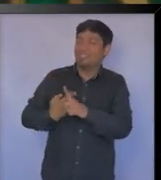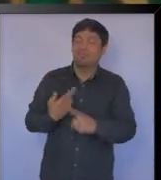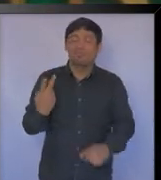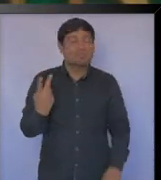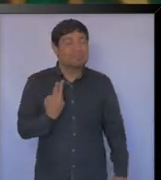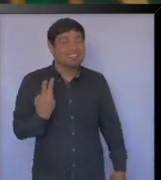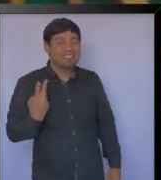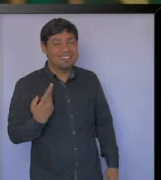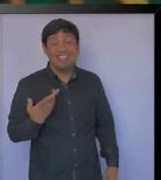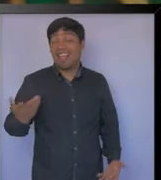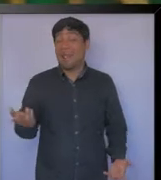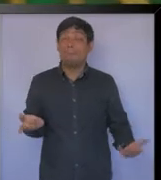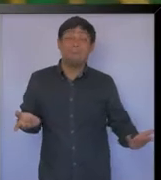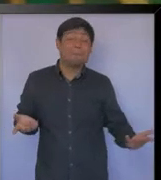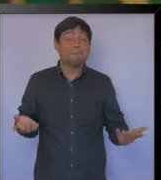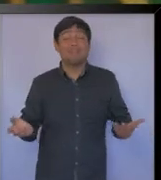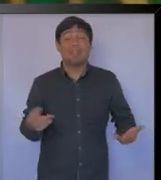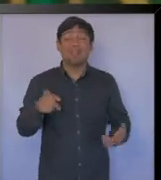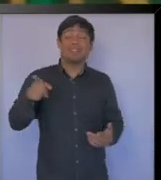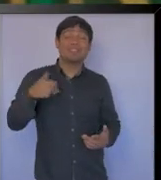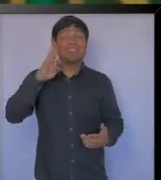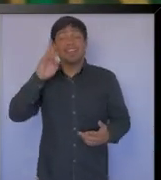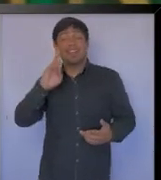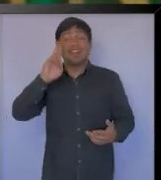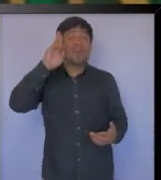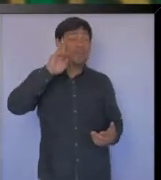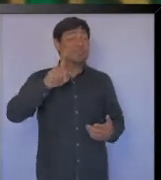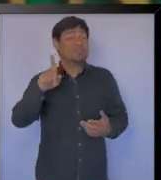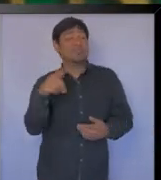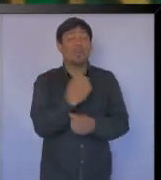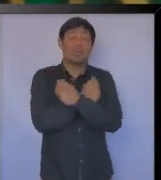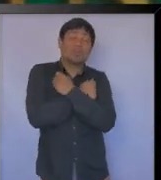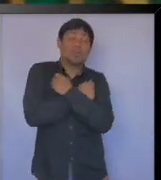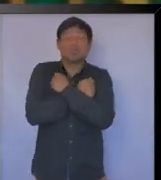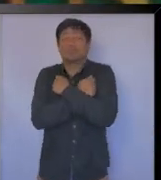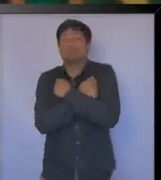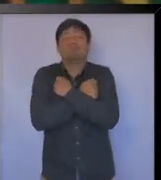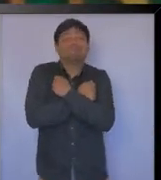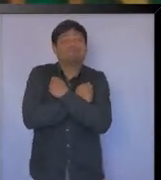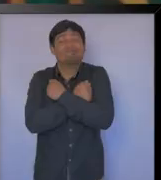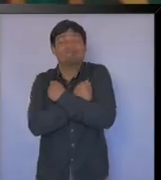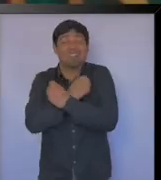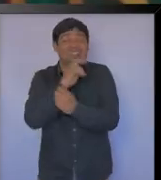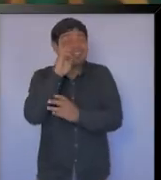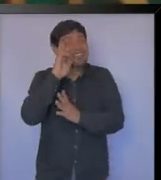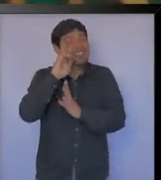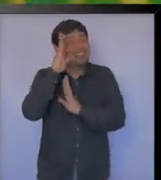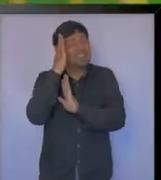míos. Son tus abrazos donde han ido mis